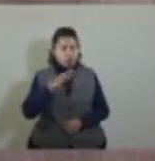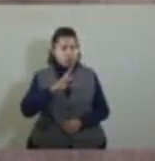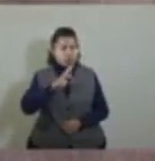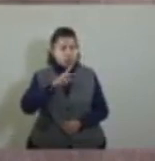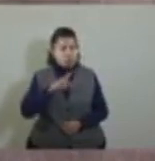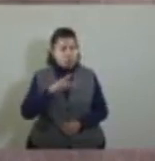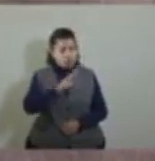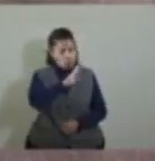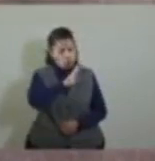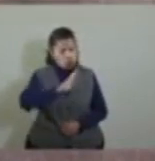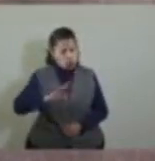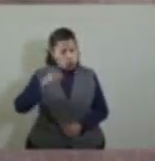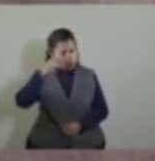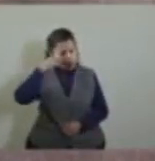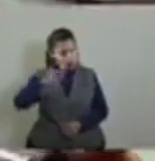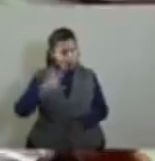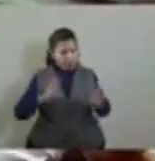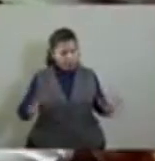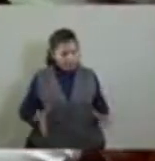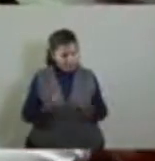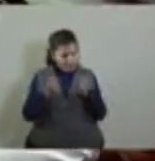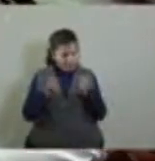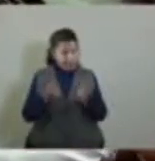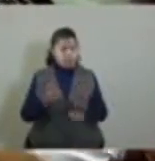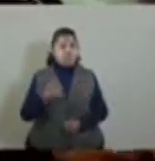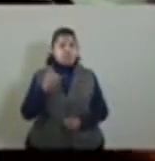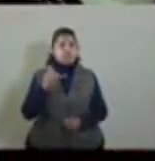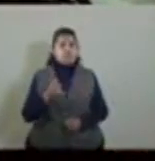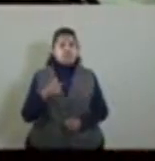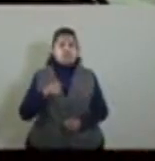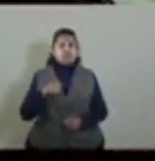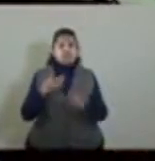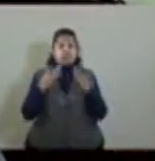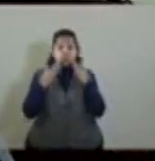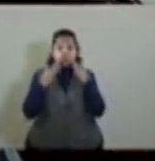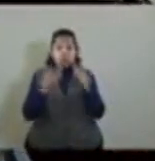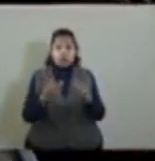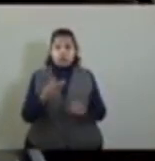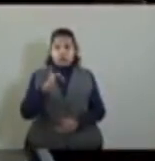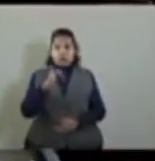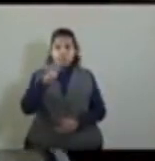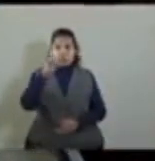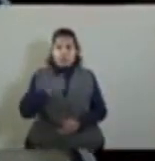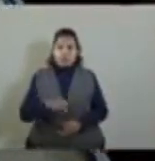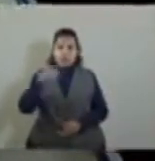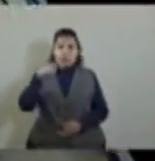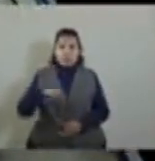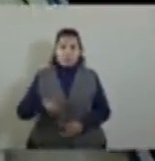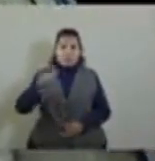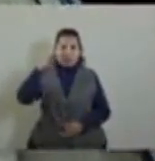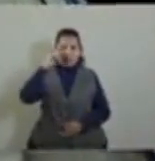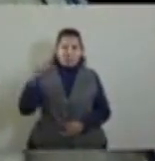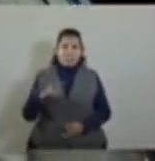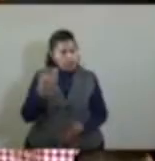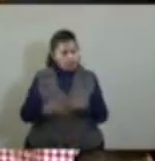la casta, para demostrar de qué estamos hechos los zacatecanos y vayamos